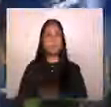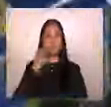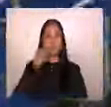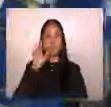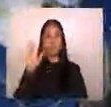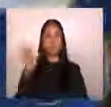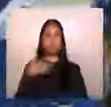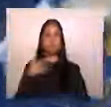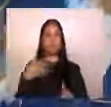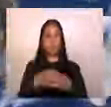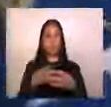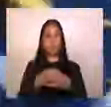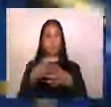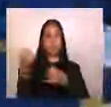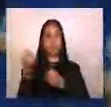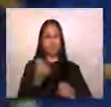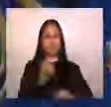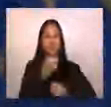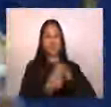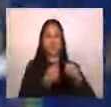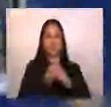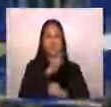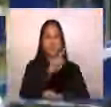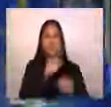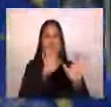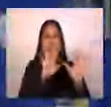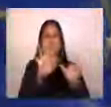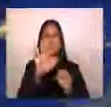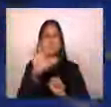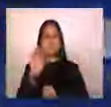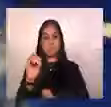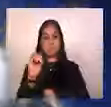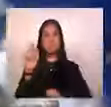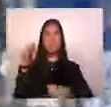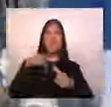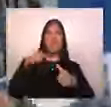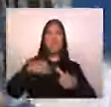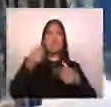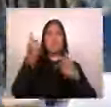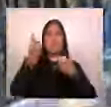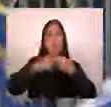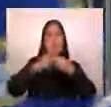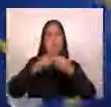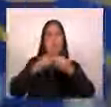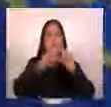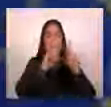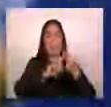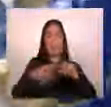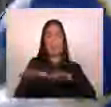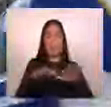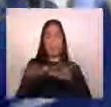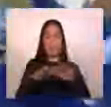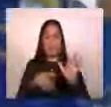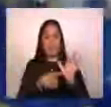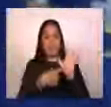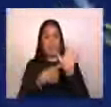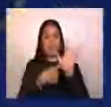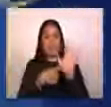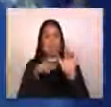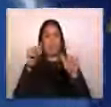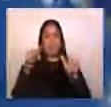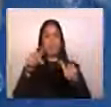Su banda, fundada en los años 50, en la actualidad ha participado en diferentes eventos,